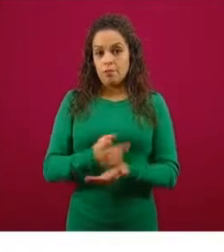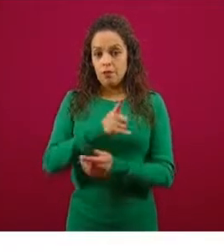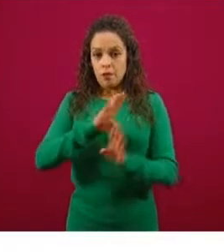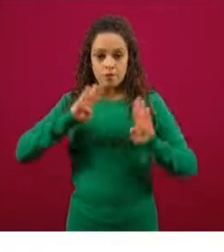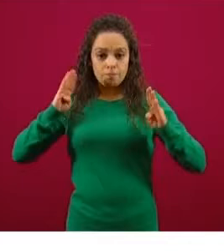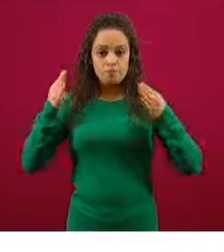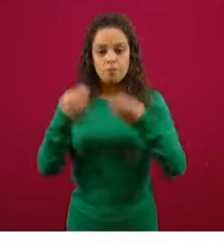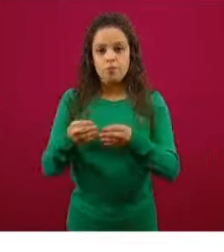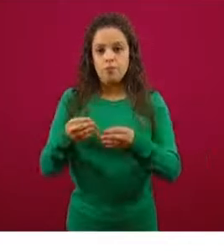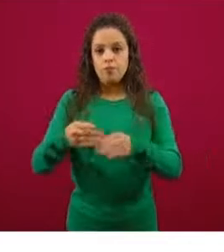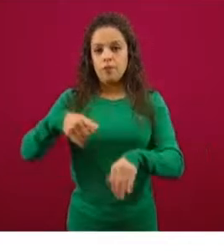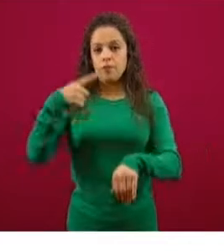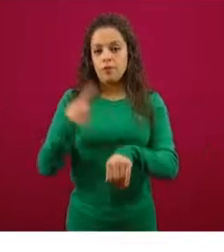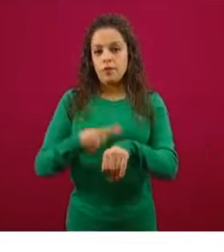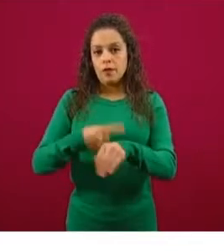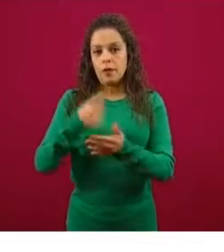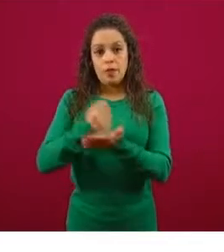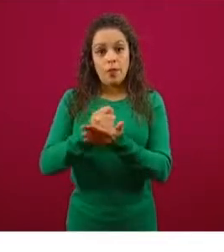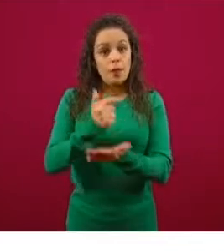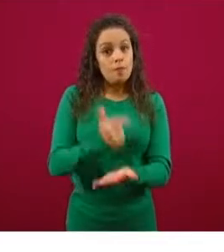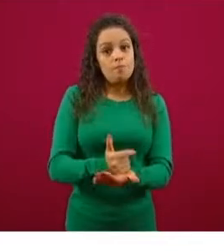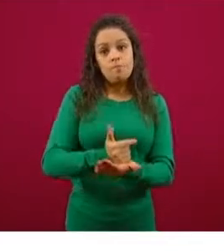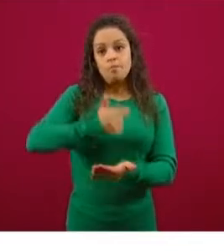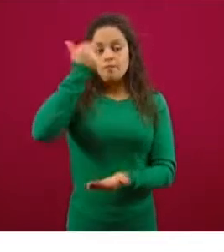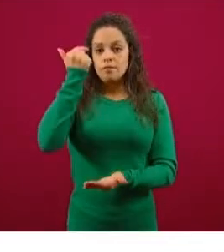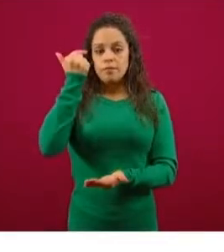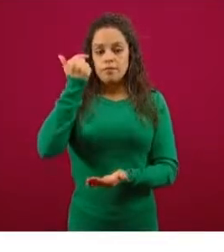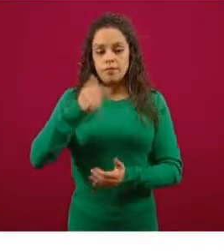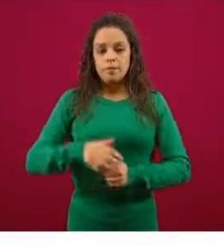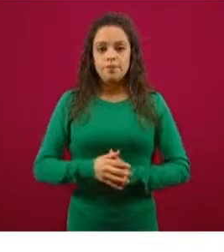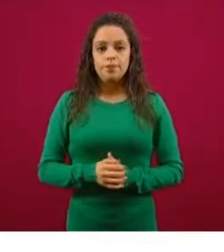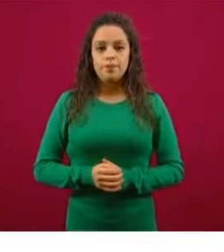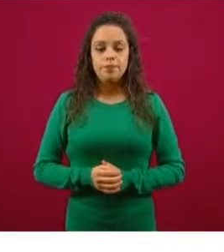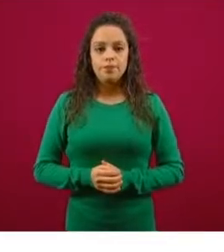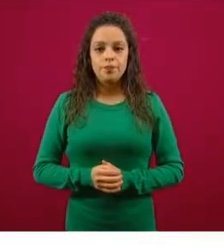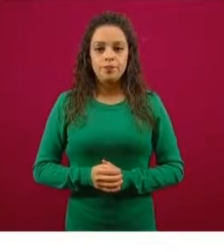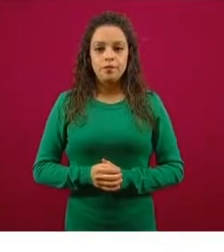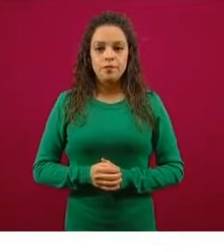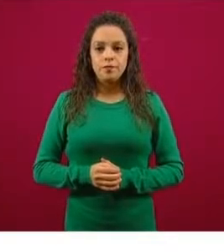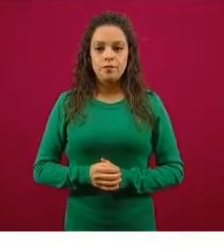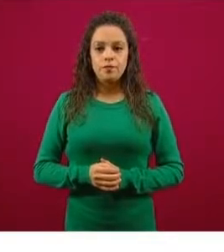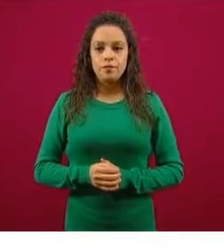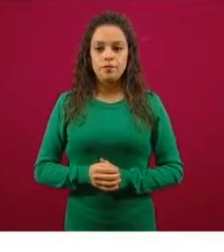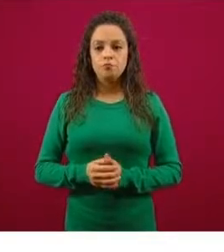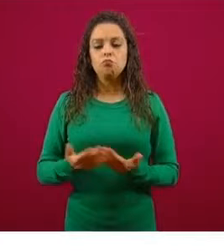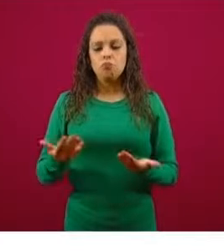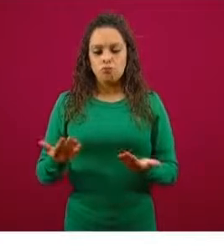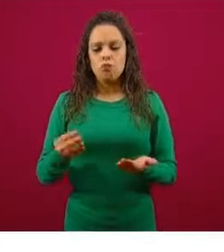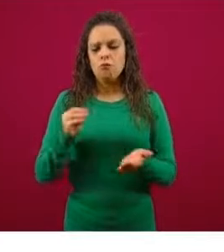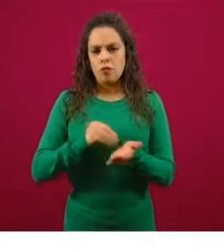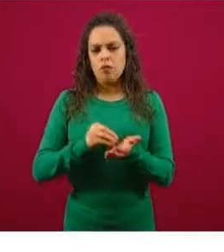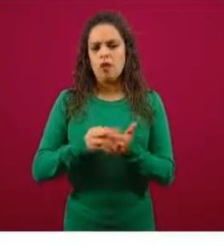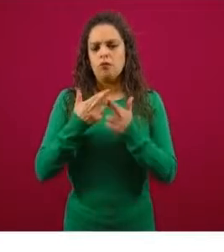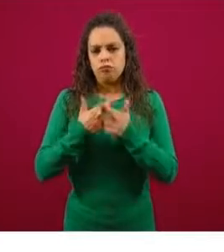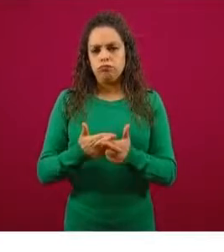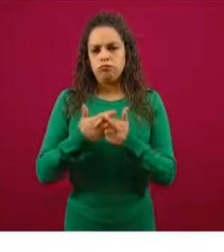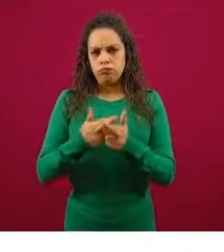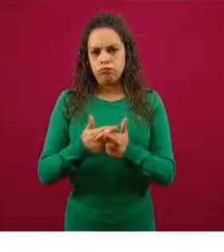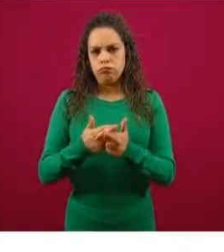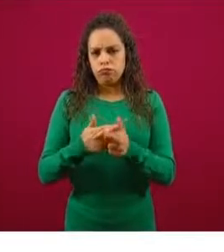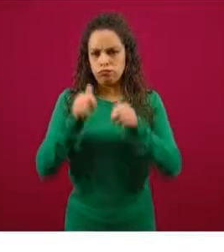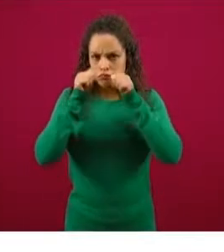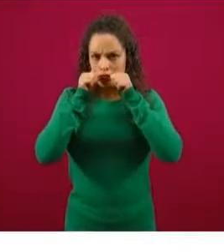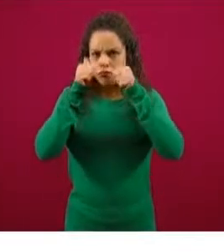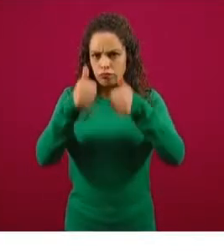terapia intensiva, los pacientes en estado crítico, todavía tiene la capacidad de cubrir la demanda, pero además hay una serie